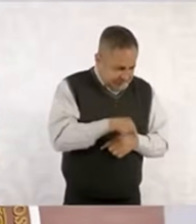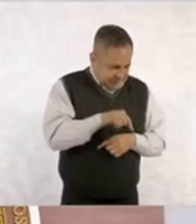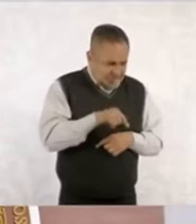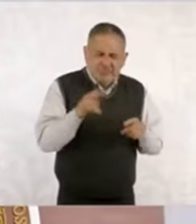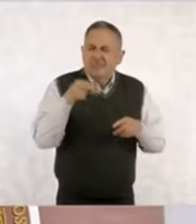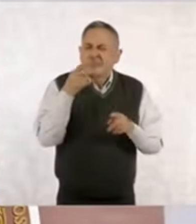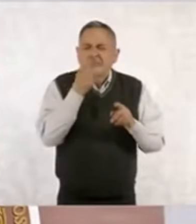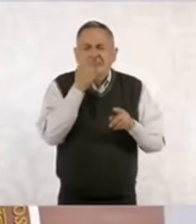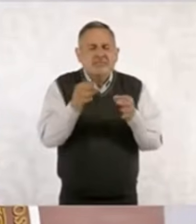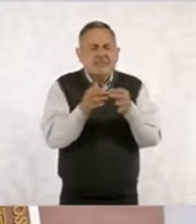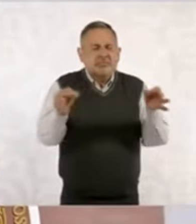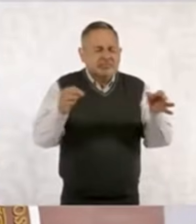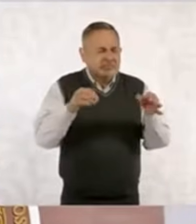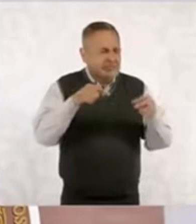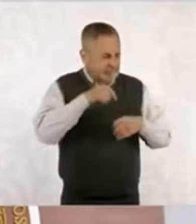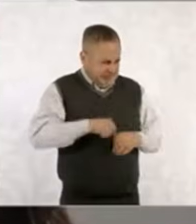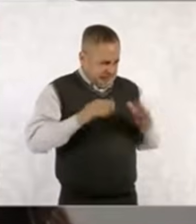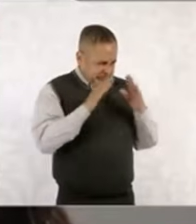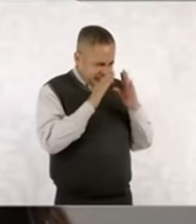dicho?